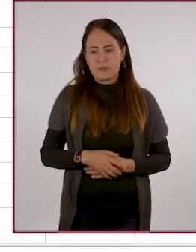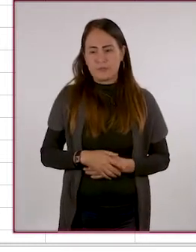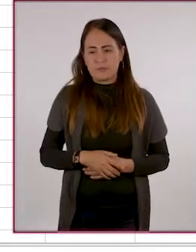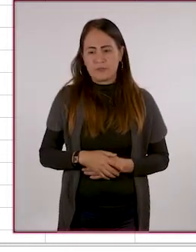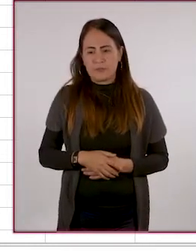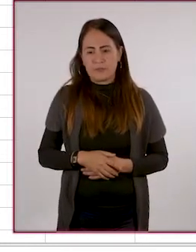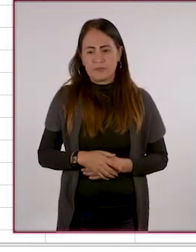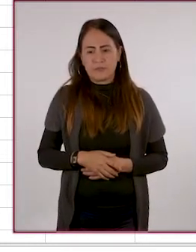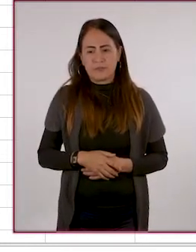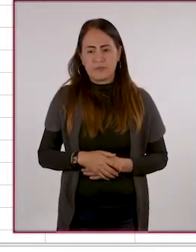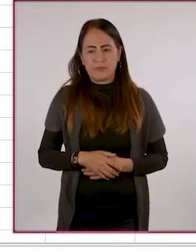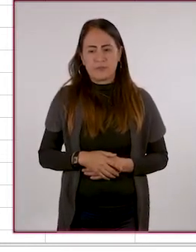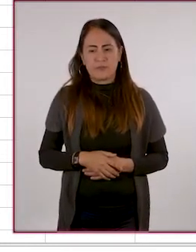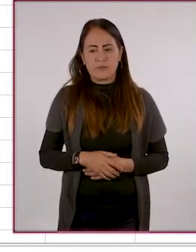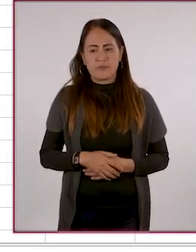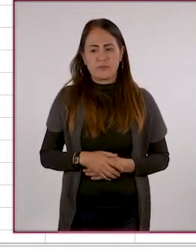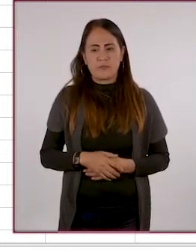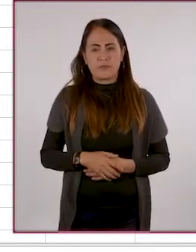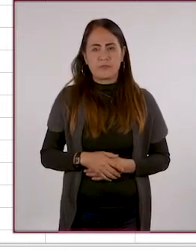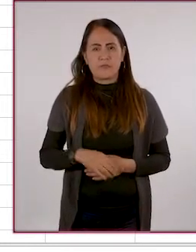vamos a dar el signo igual.